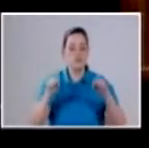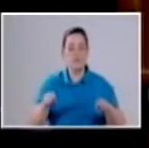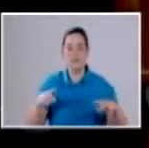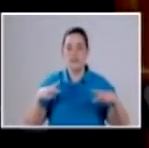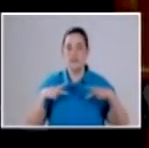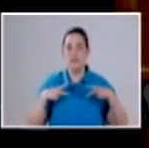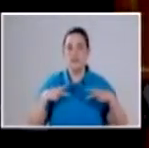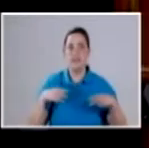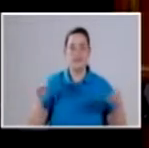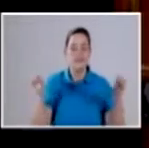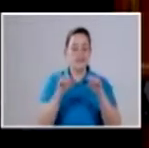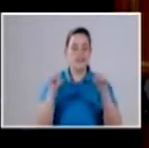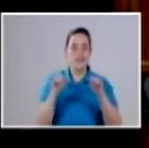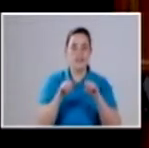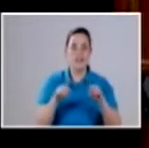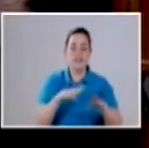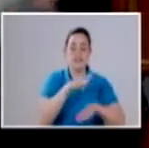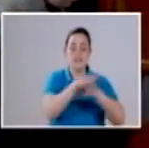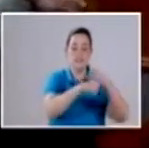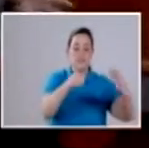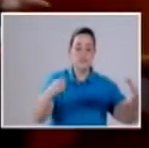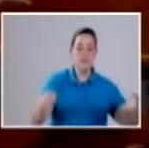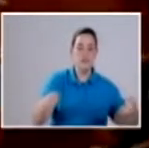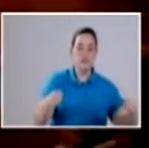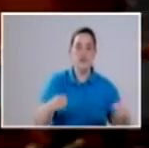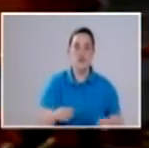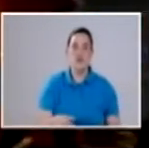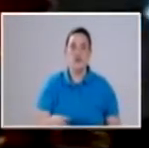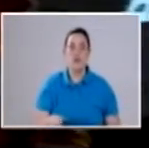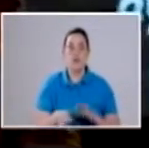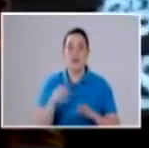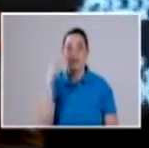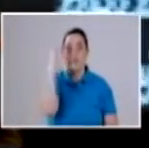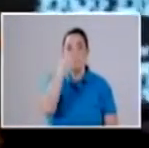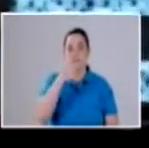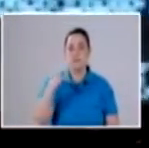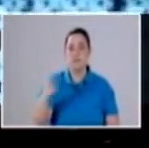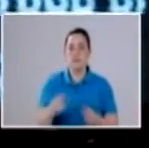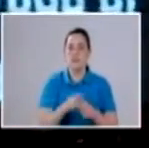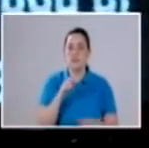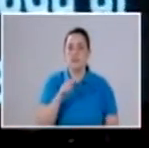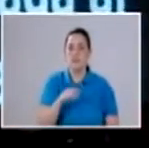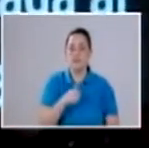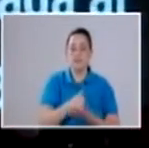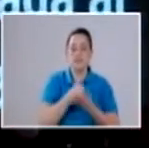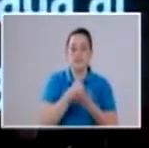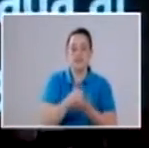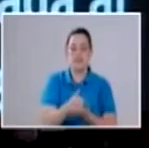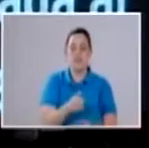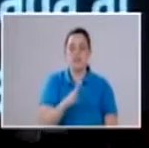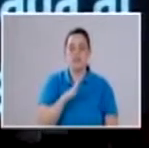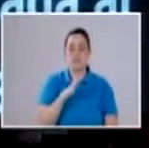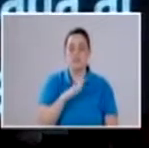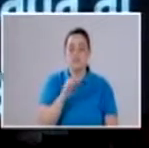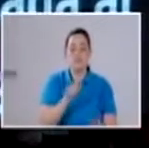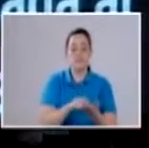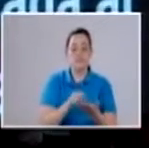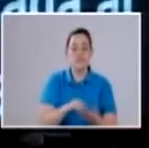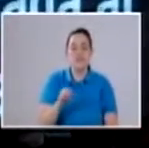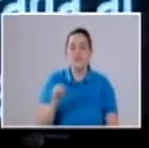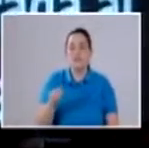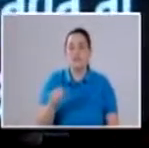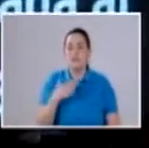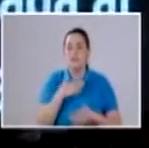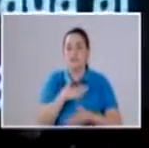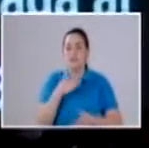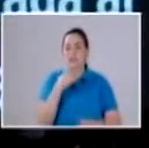llenura del Espíritu. Y dice que con esa ayuda tengo que examinar qué es lo que le agrada a Dios.